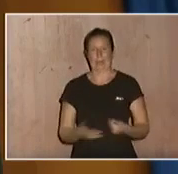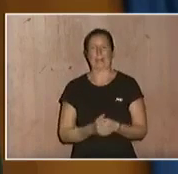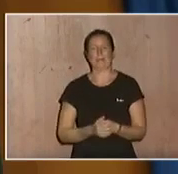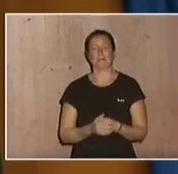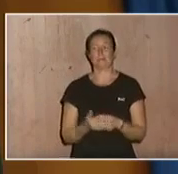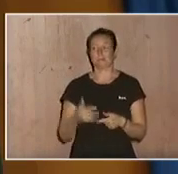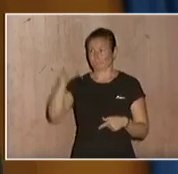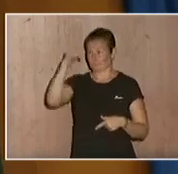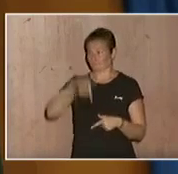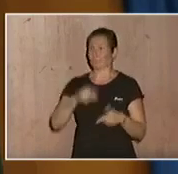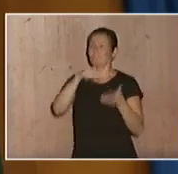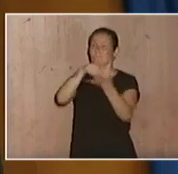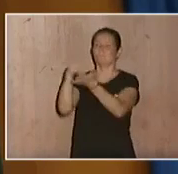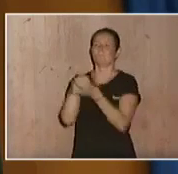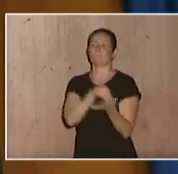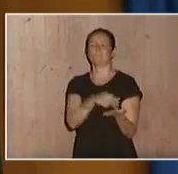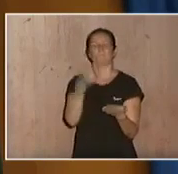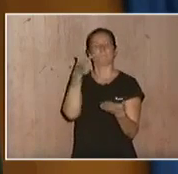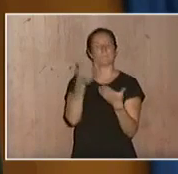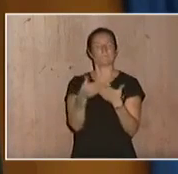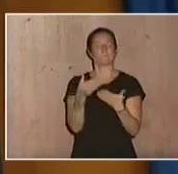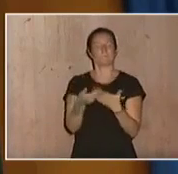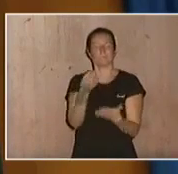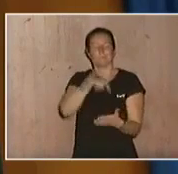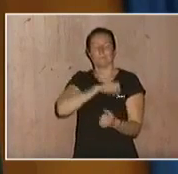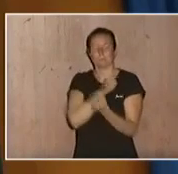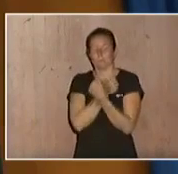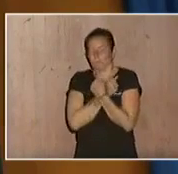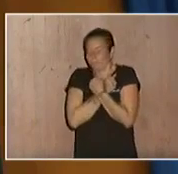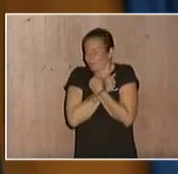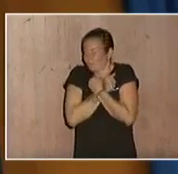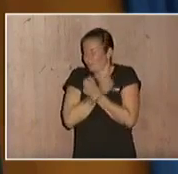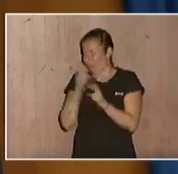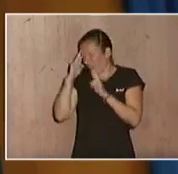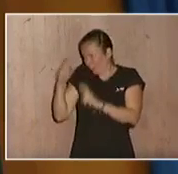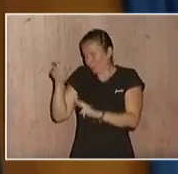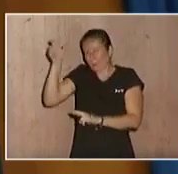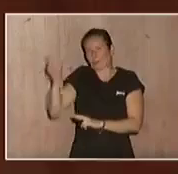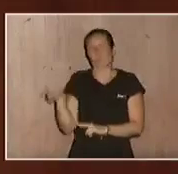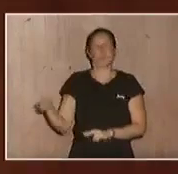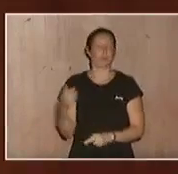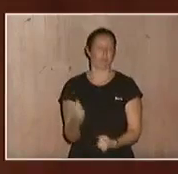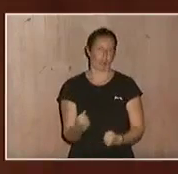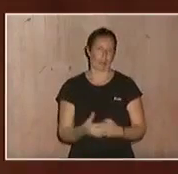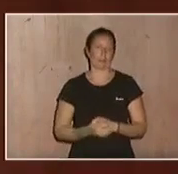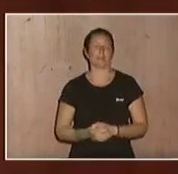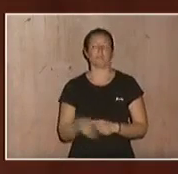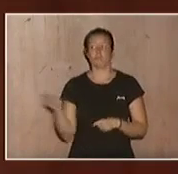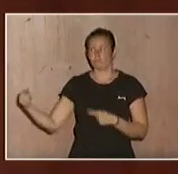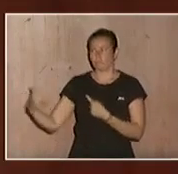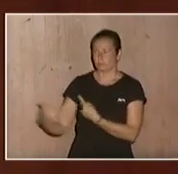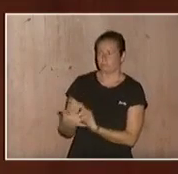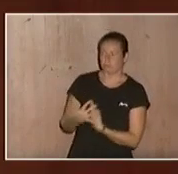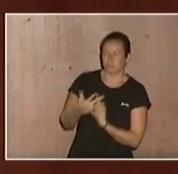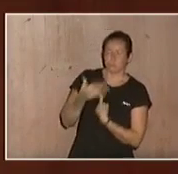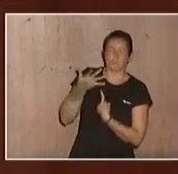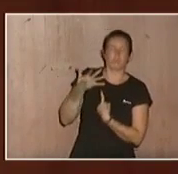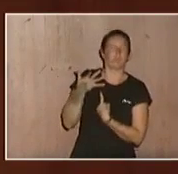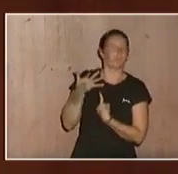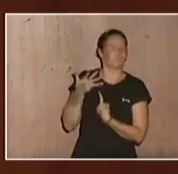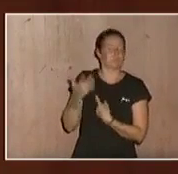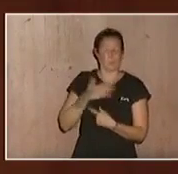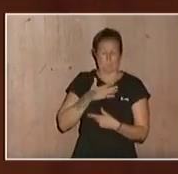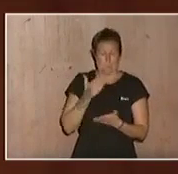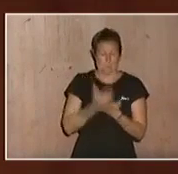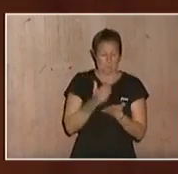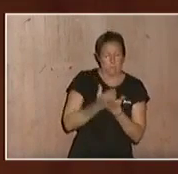aquí como muestra de nuestra estima y nuestro respeto a William. Su influencia ha sido fundamental en nuestras